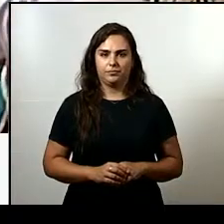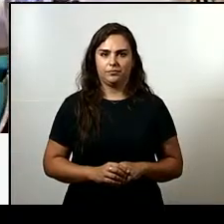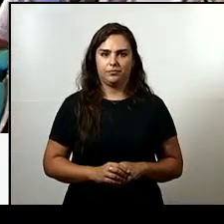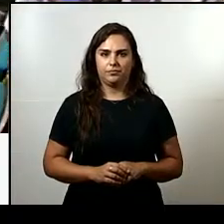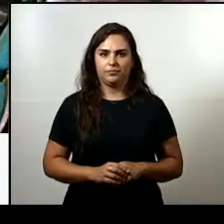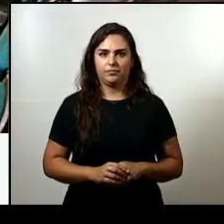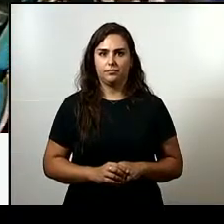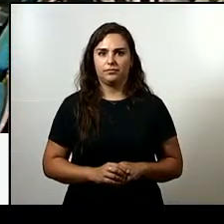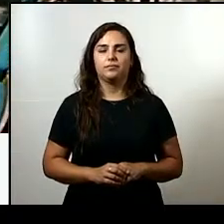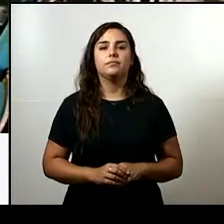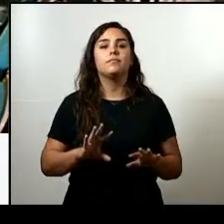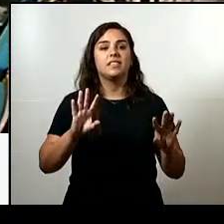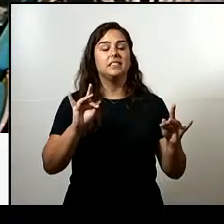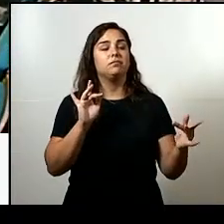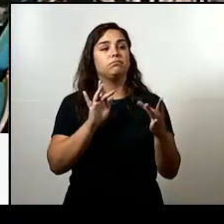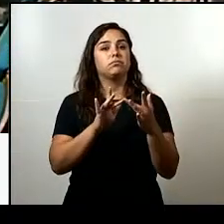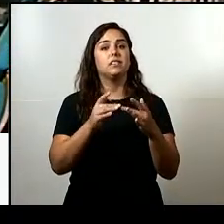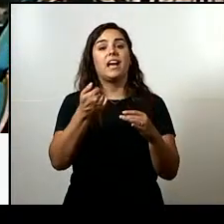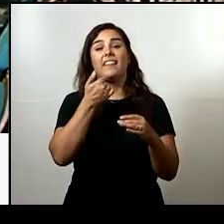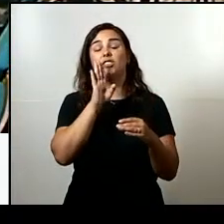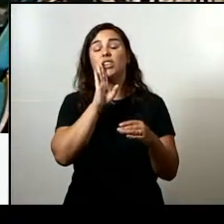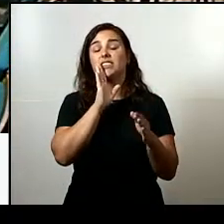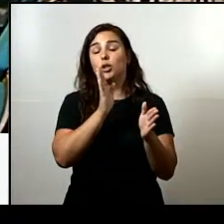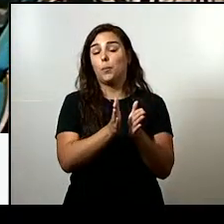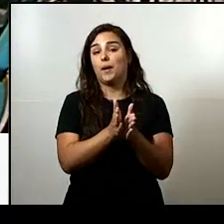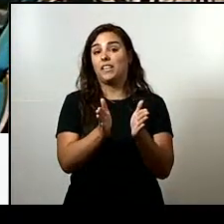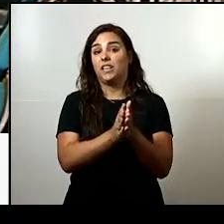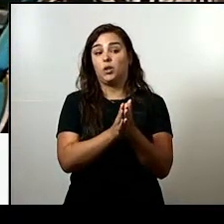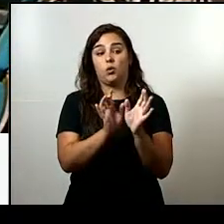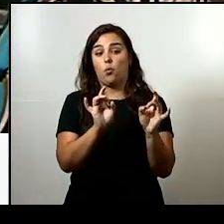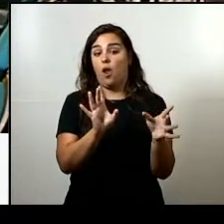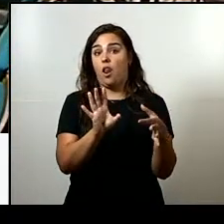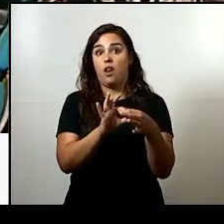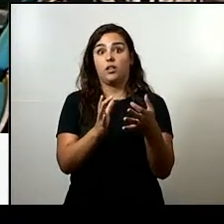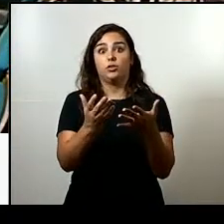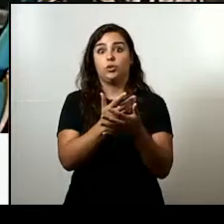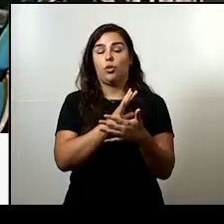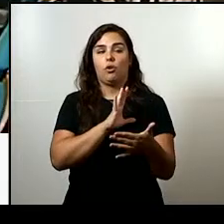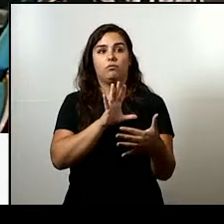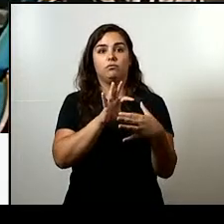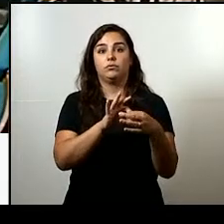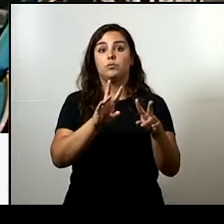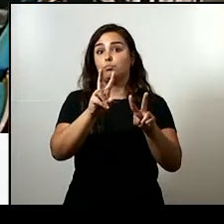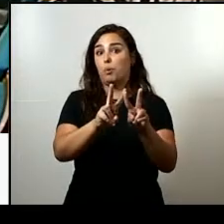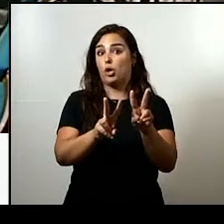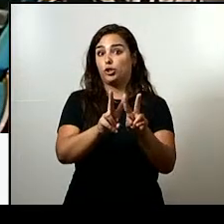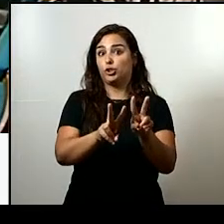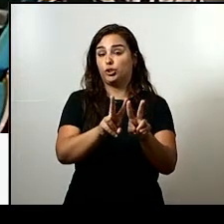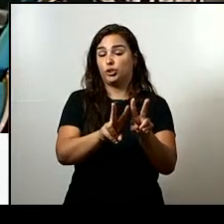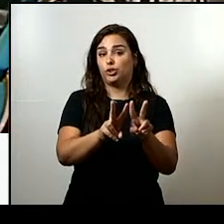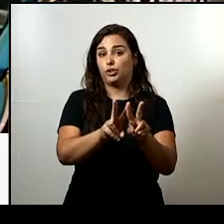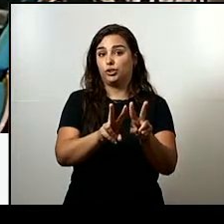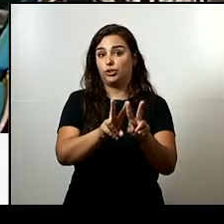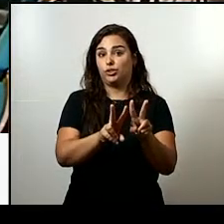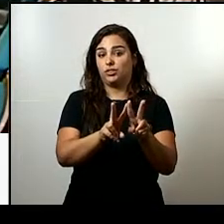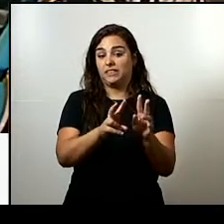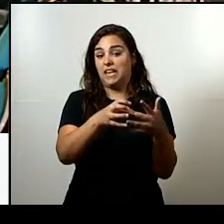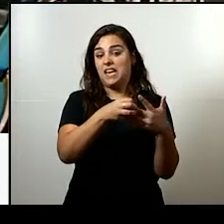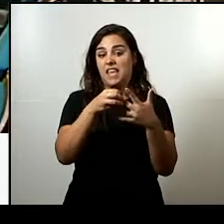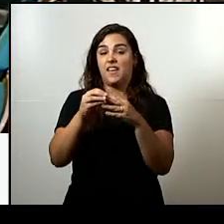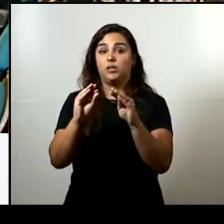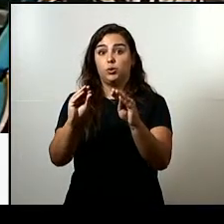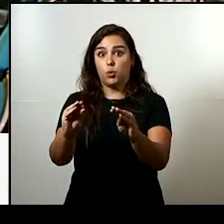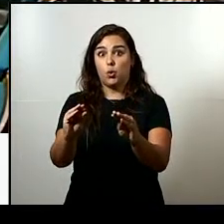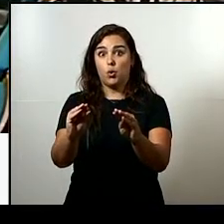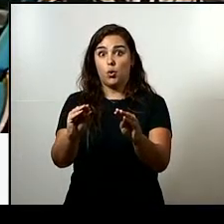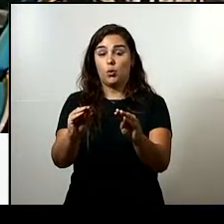Sí, relacionado un poco con lo que le preguntaba el compañero, todo esto viene un poco porque Vox, su líder,